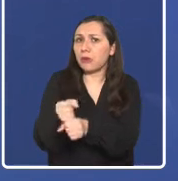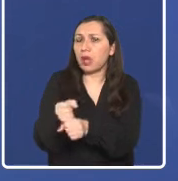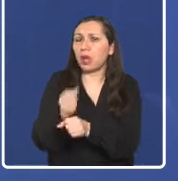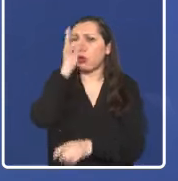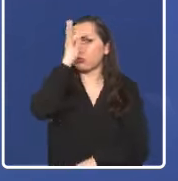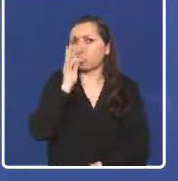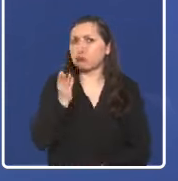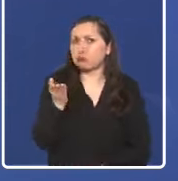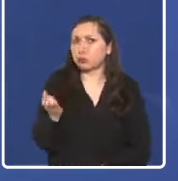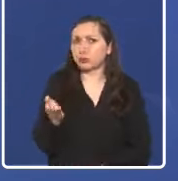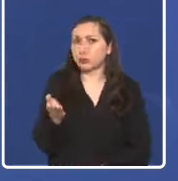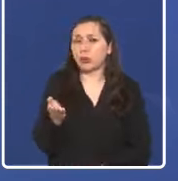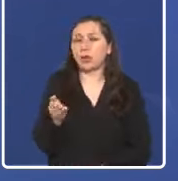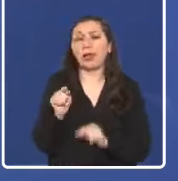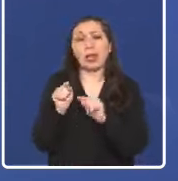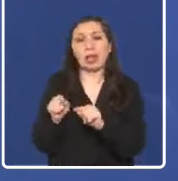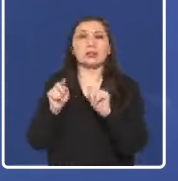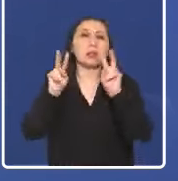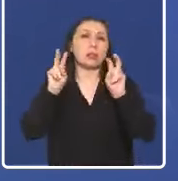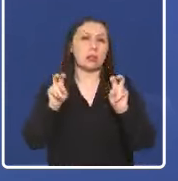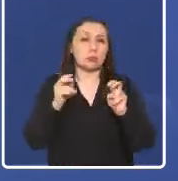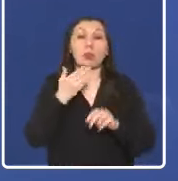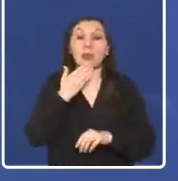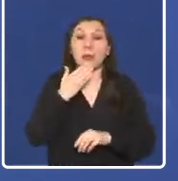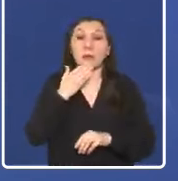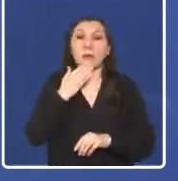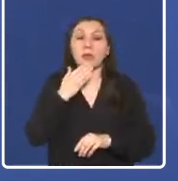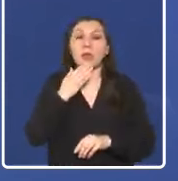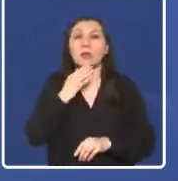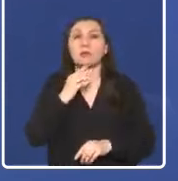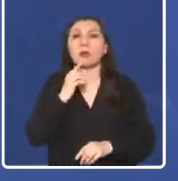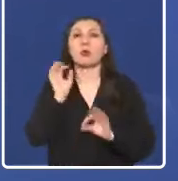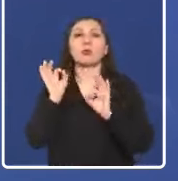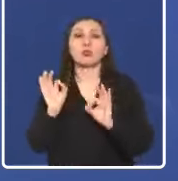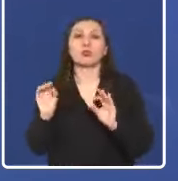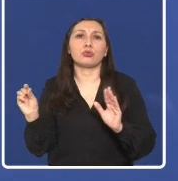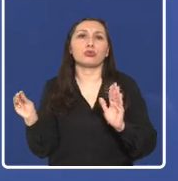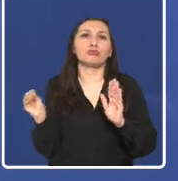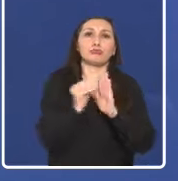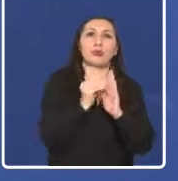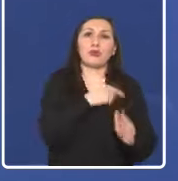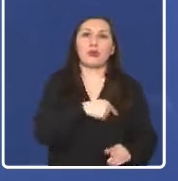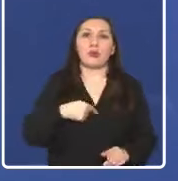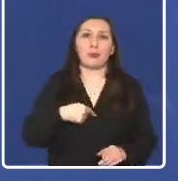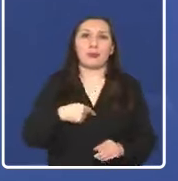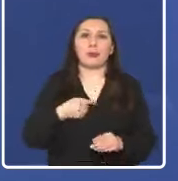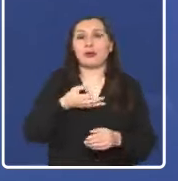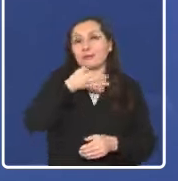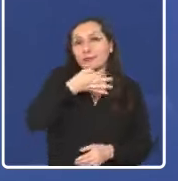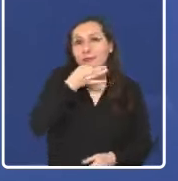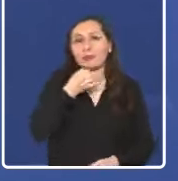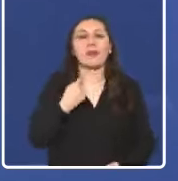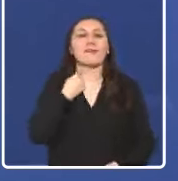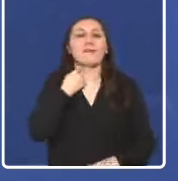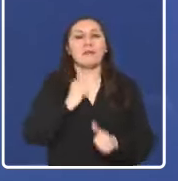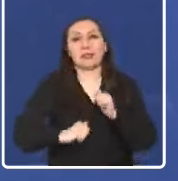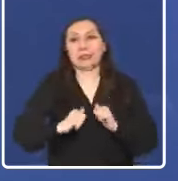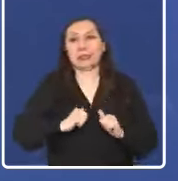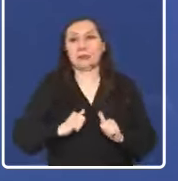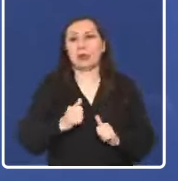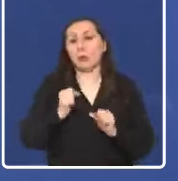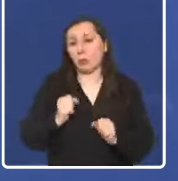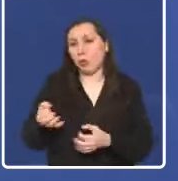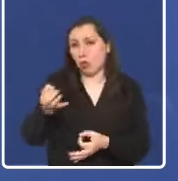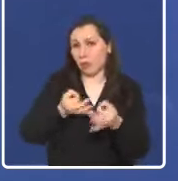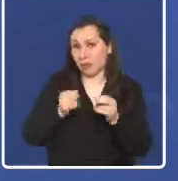estas funciones, y esto de respecto también porque fue nombrado en medio de esta declaración que presta la víctima, si también nos pudiera comentar respecto